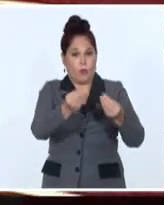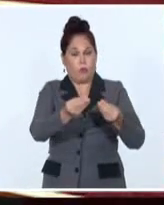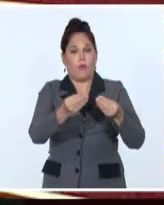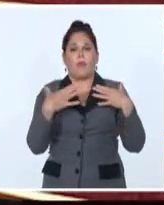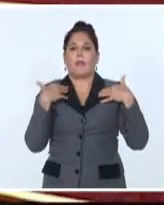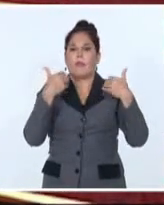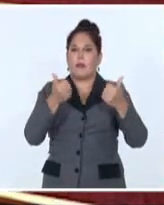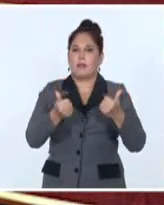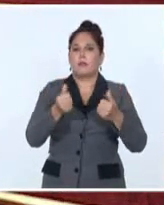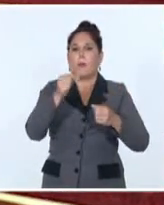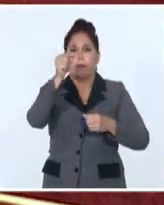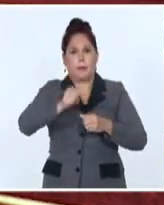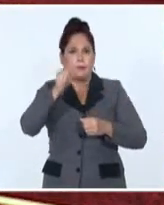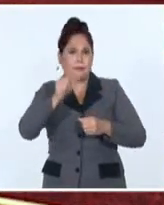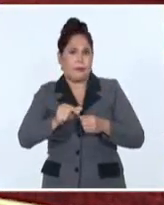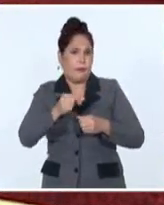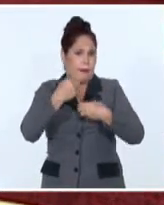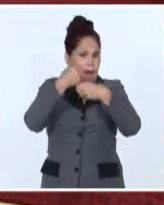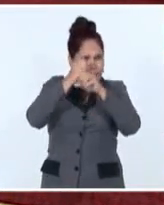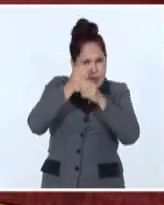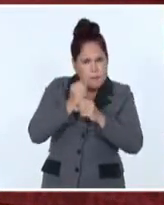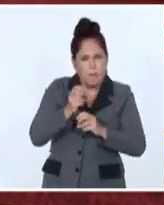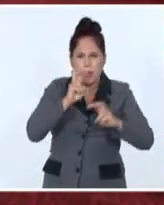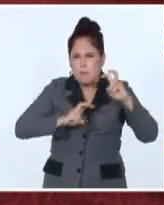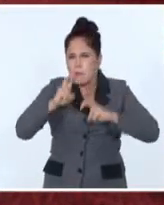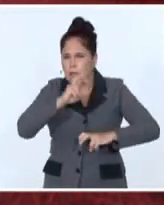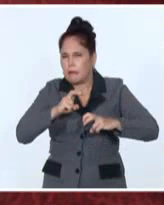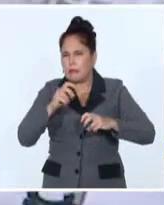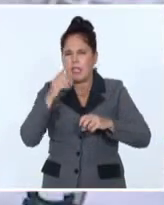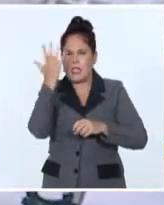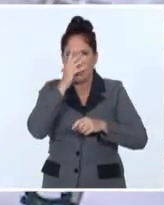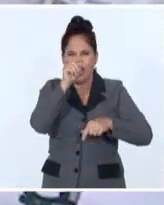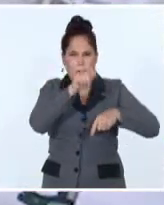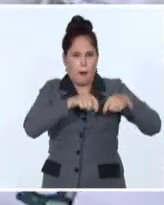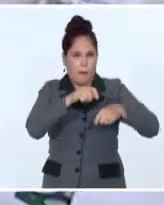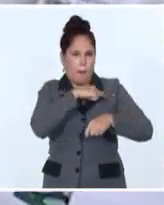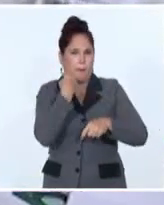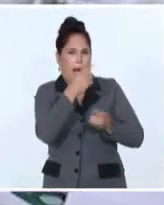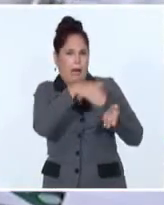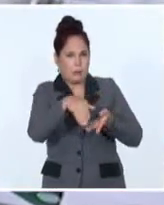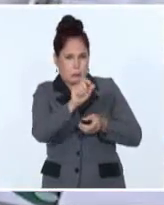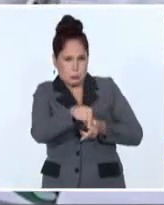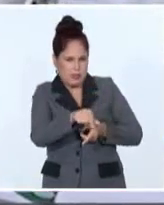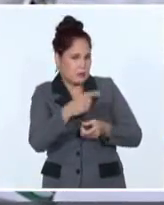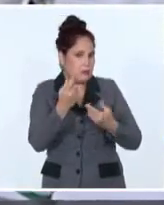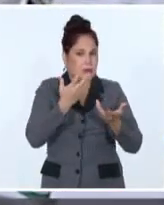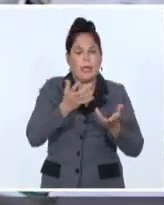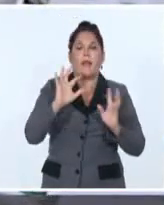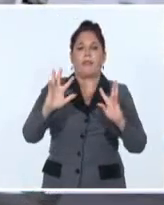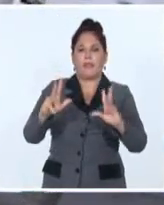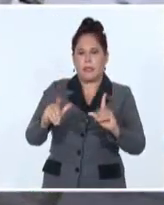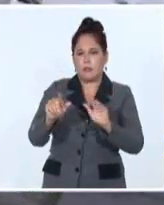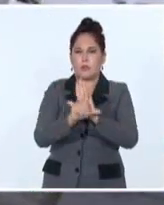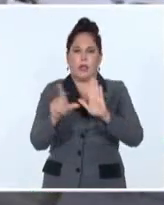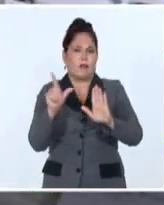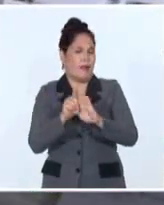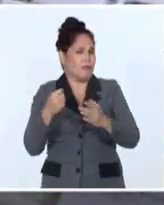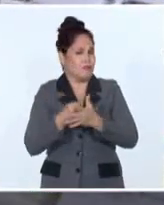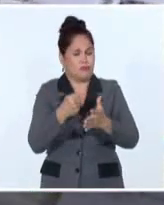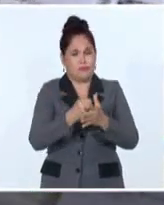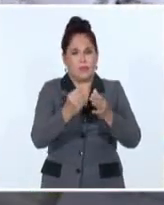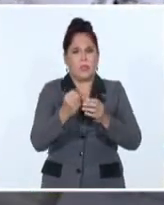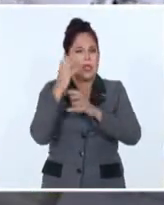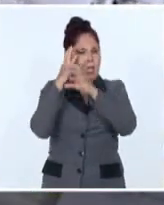de Criminalística un reconocimiento por los años dedicados al enfrentamiento a los delitos e ilegalidades de la